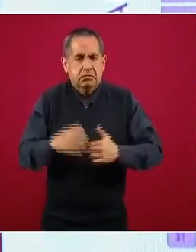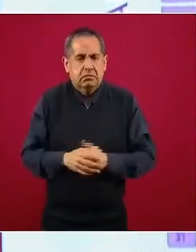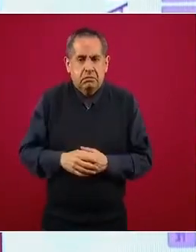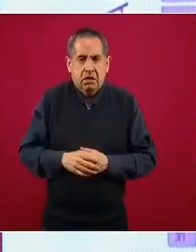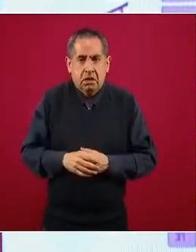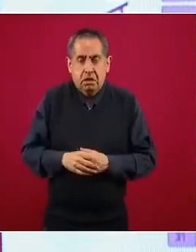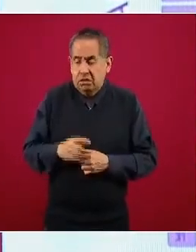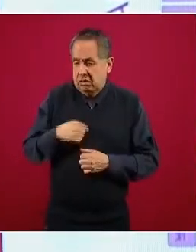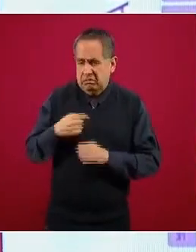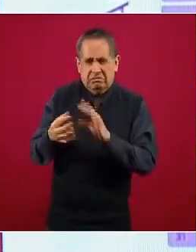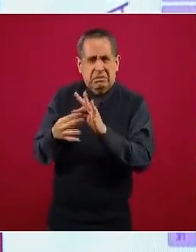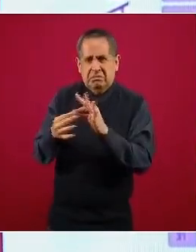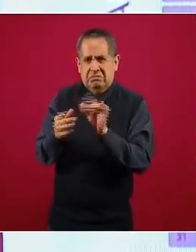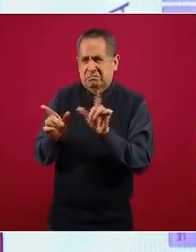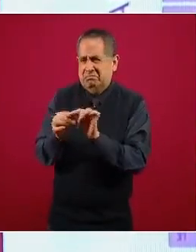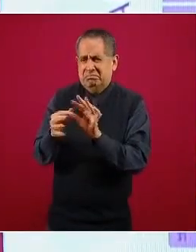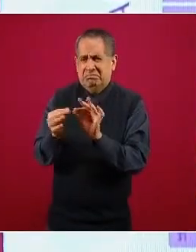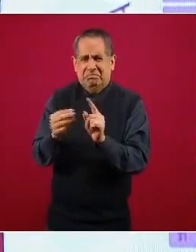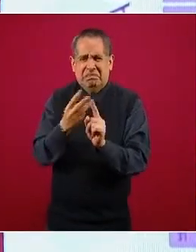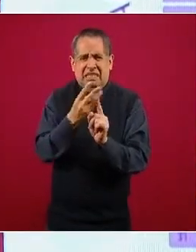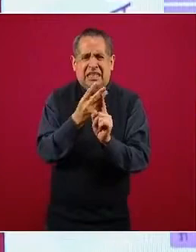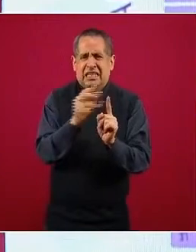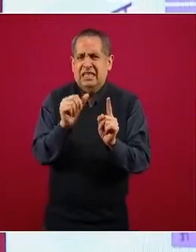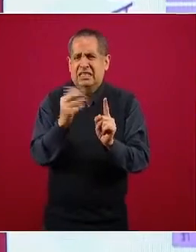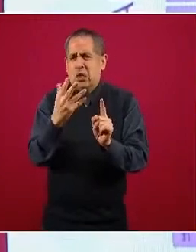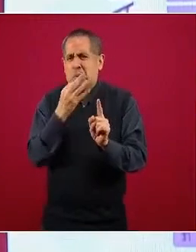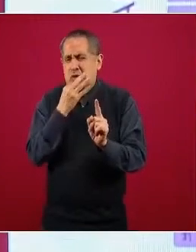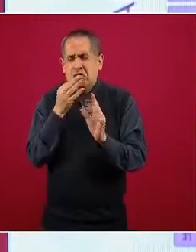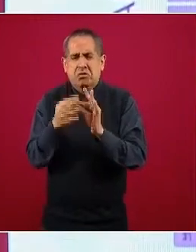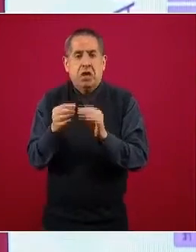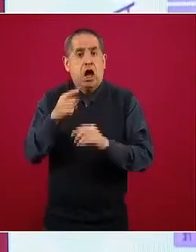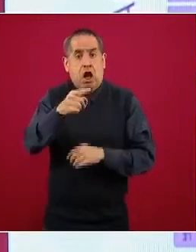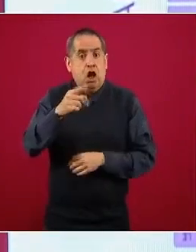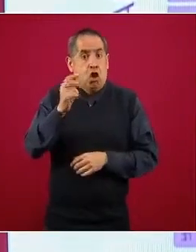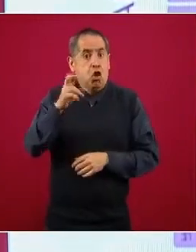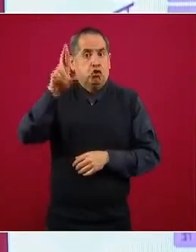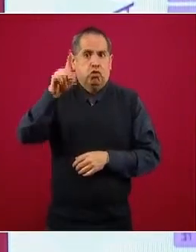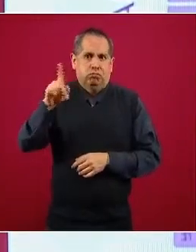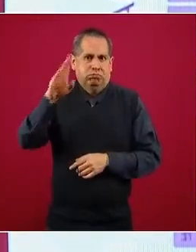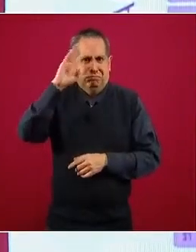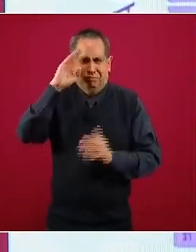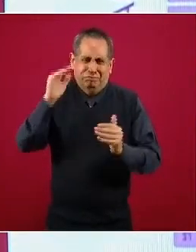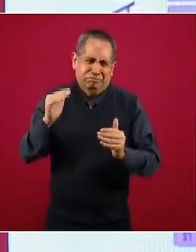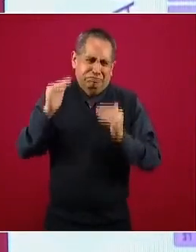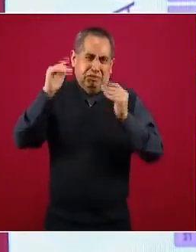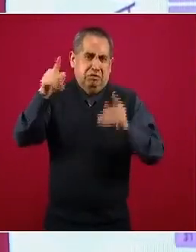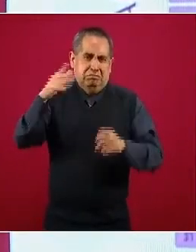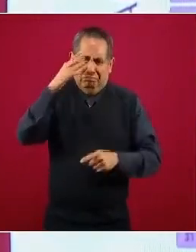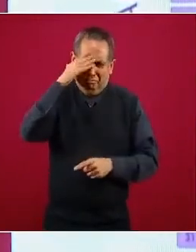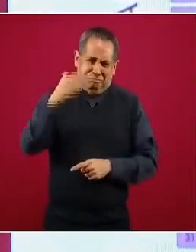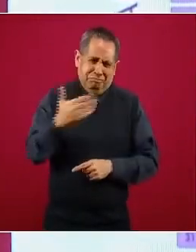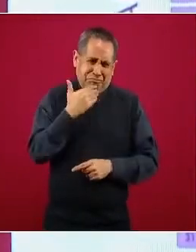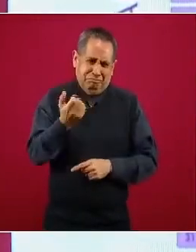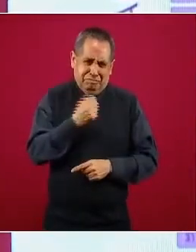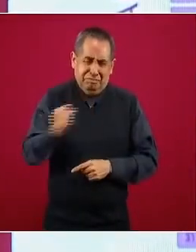una explicación breve de 3 a 5 minutos, el doctor Michael Ryan, que es una persona además muy